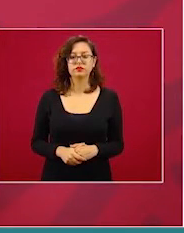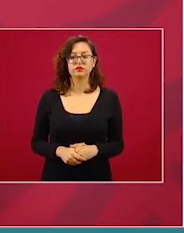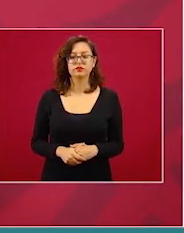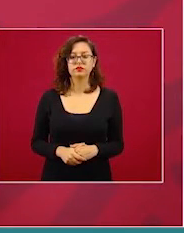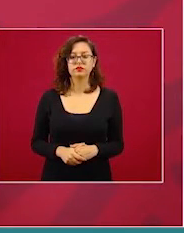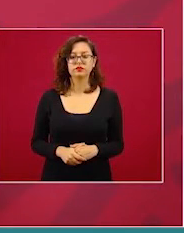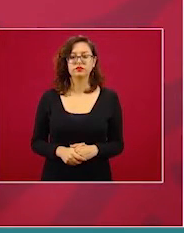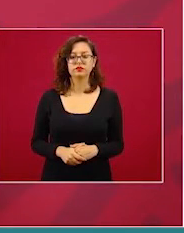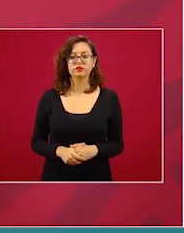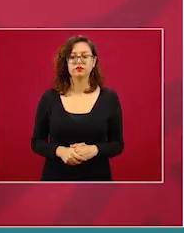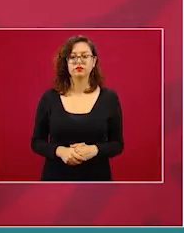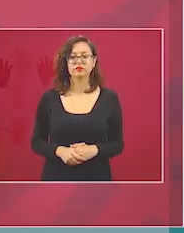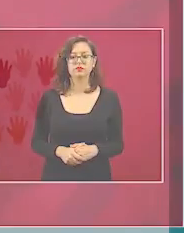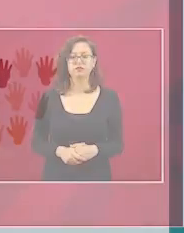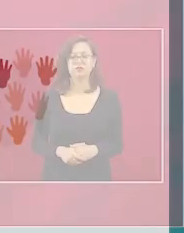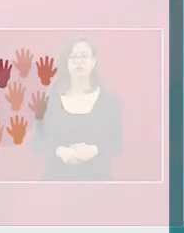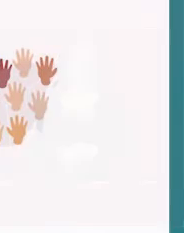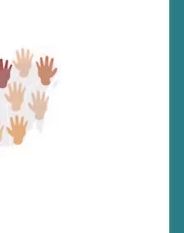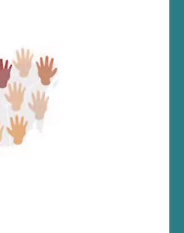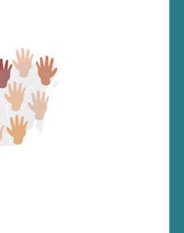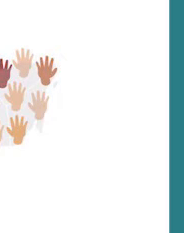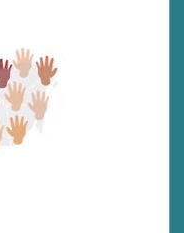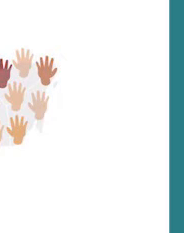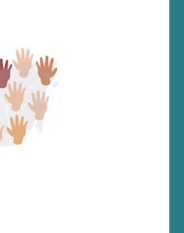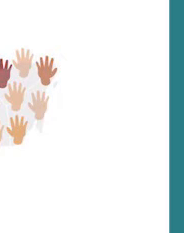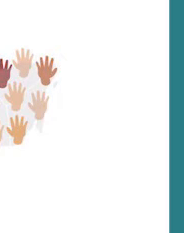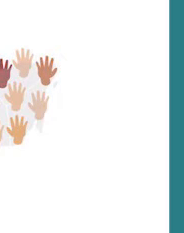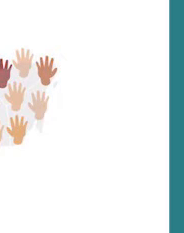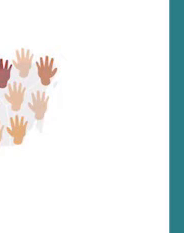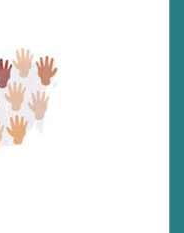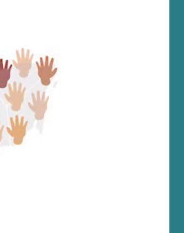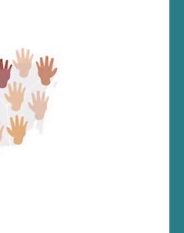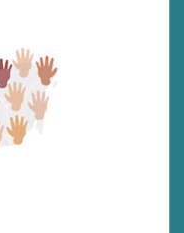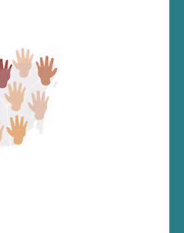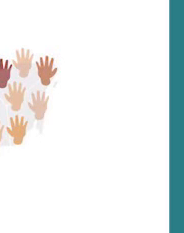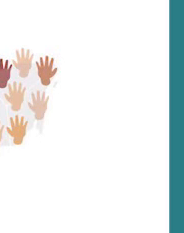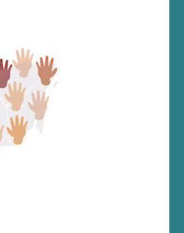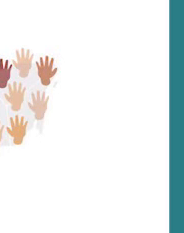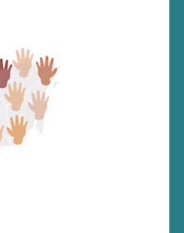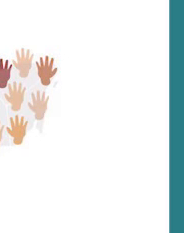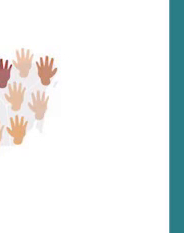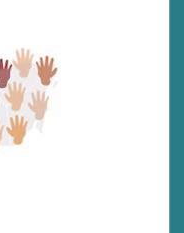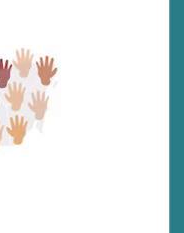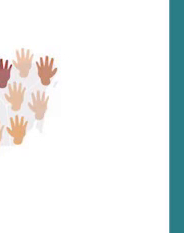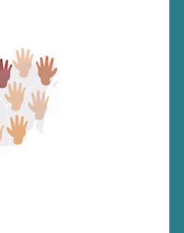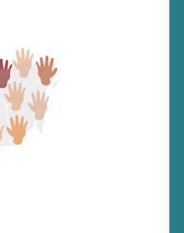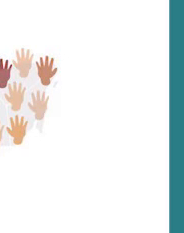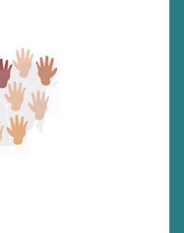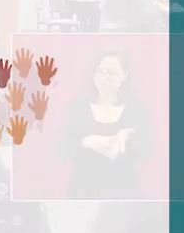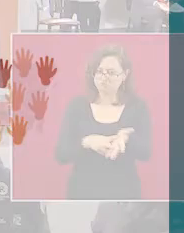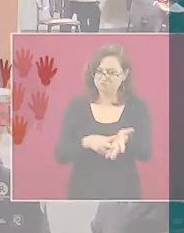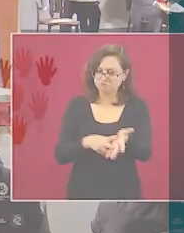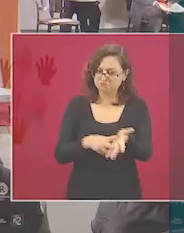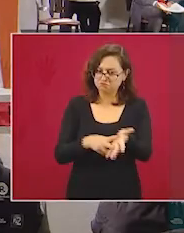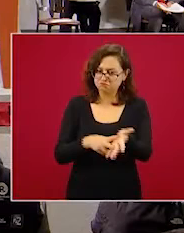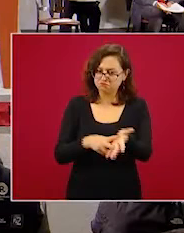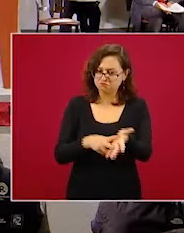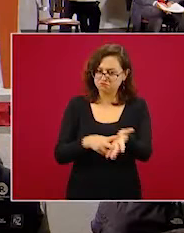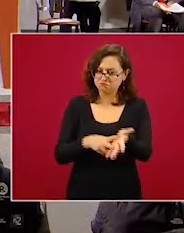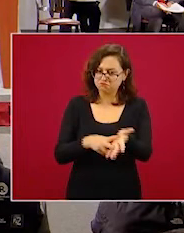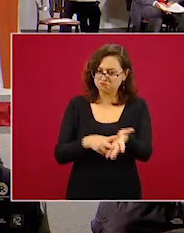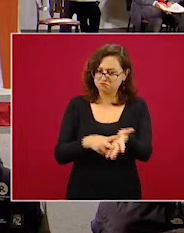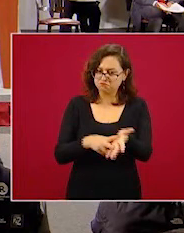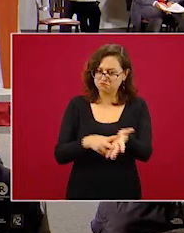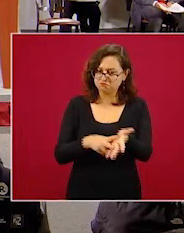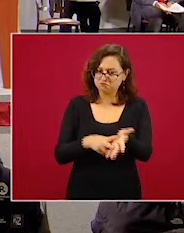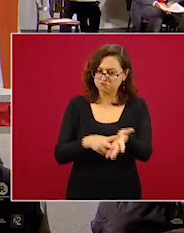2020-2021 a distancia, porque por la pandemia no hay condiciones para hacerlo de manera presencial. En México, las clases presenciales